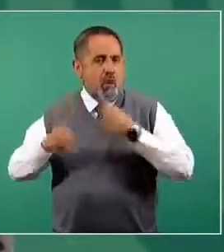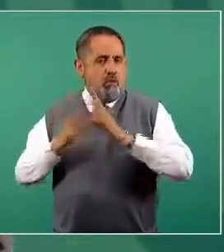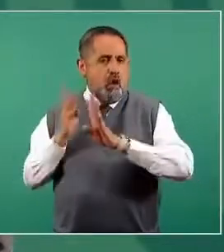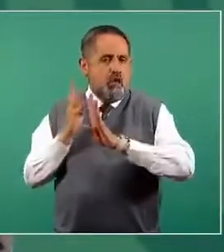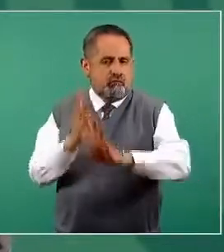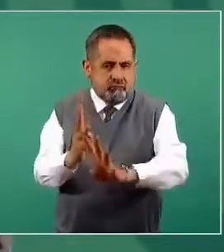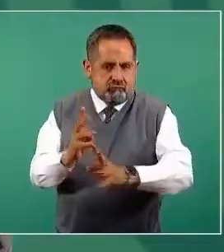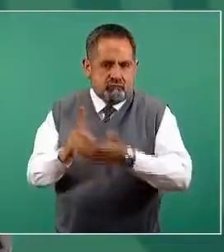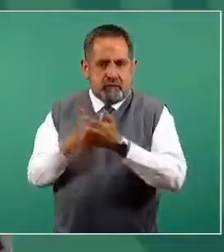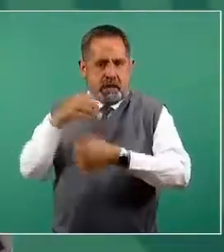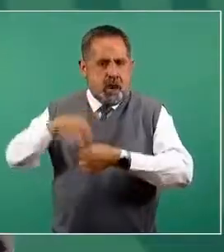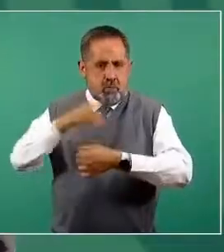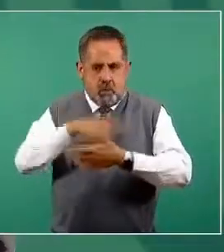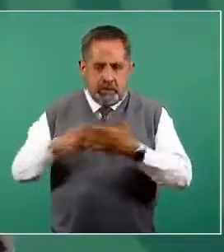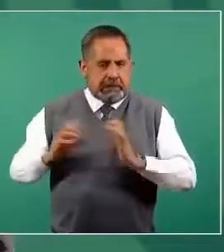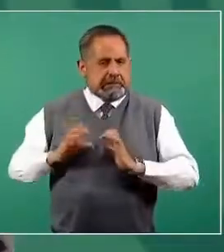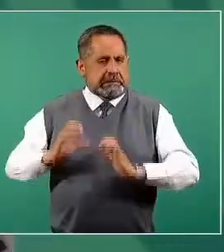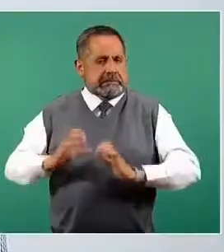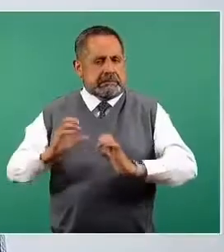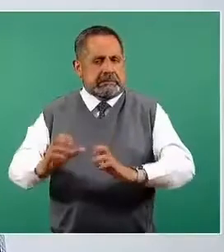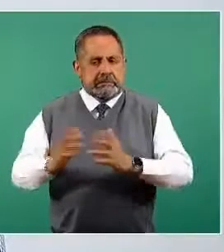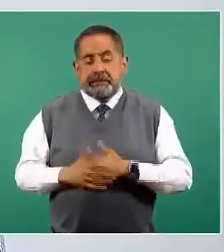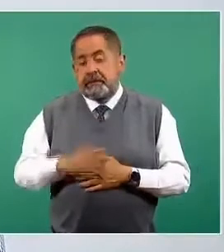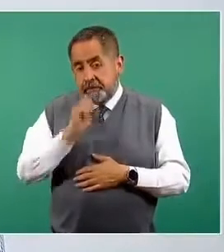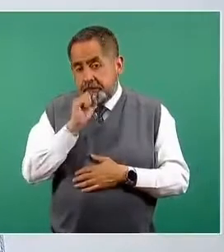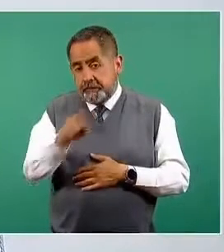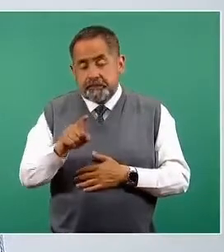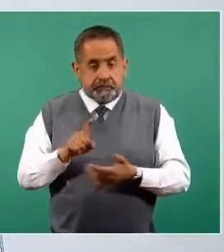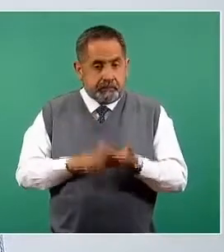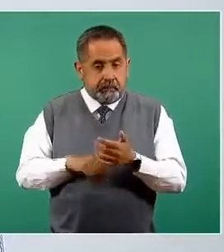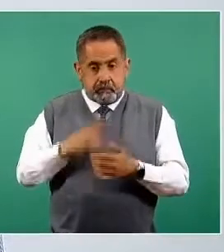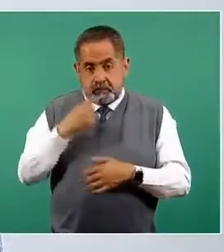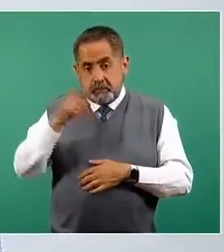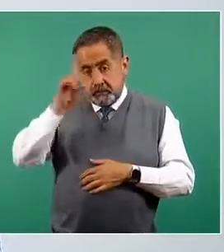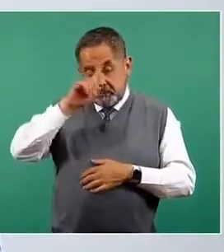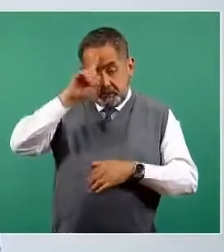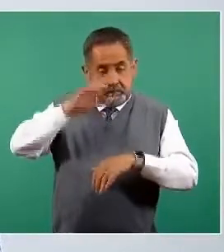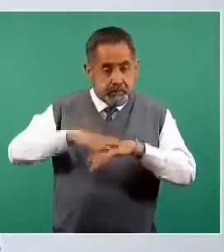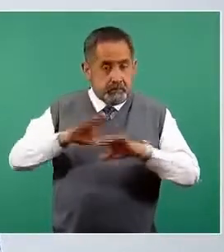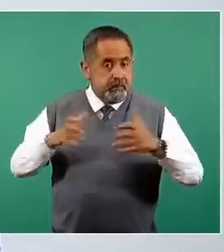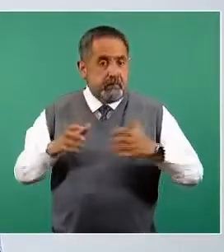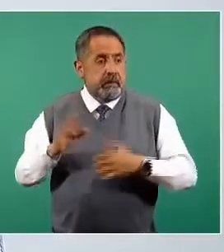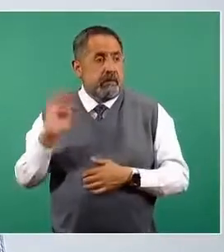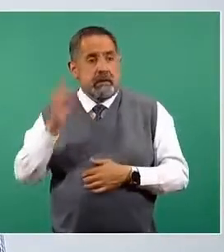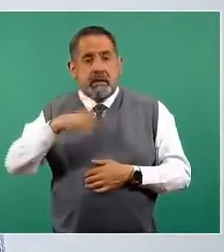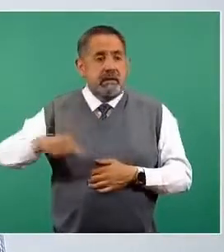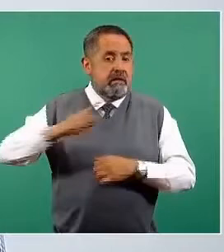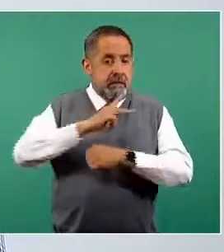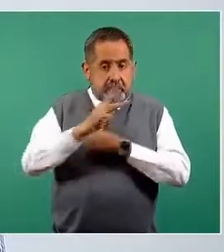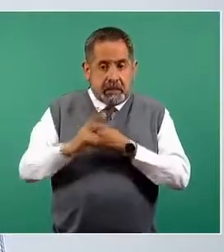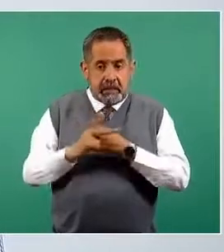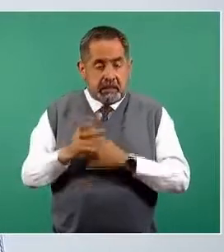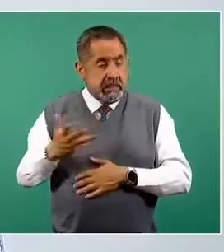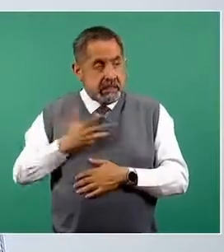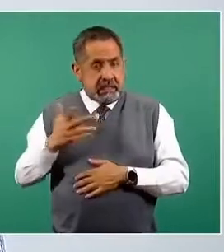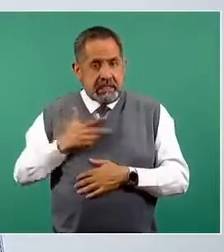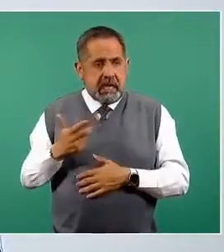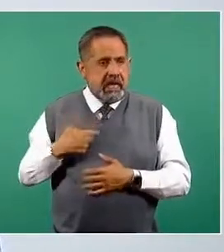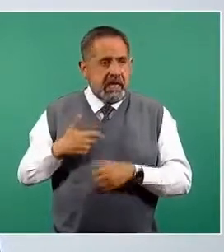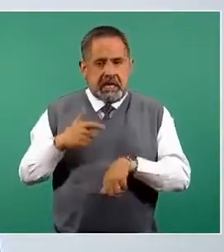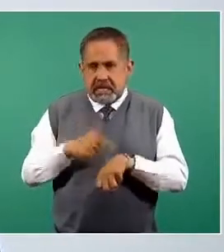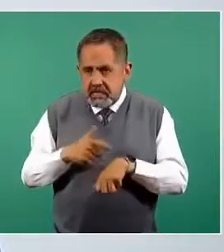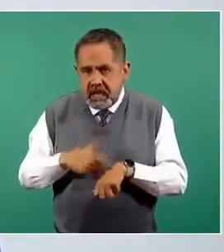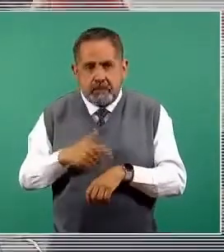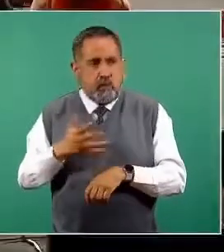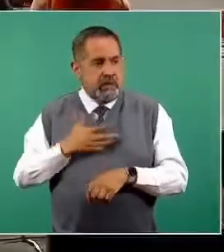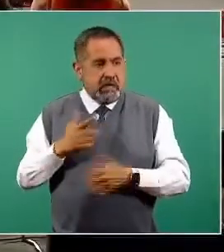la elección. Inclusive también hablan en sus recomendaciones de si los países obviamente cuentan con el tiempo y